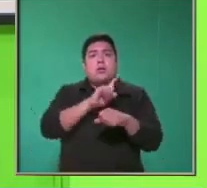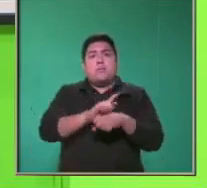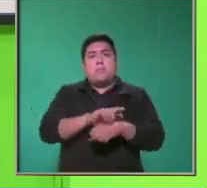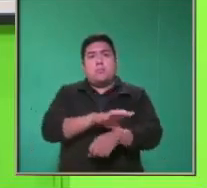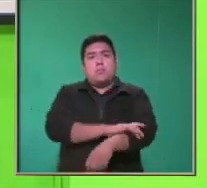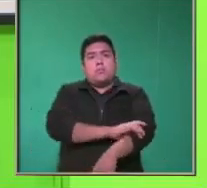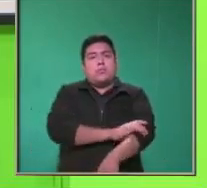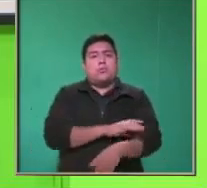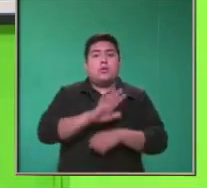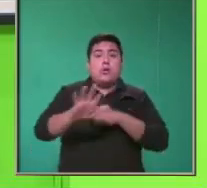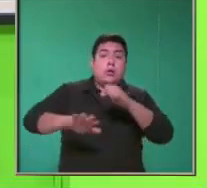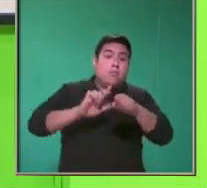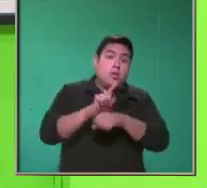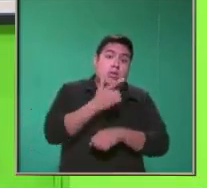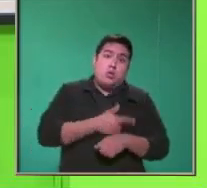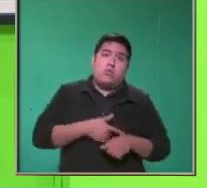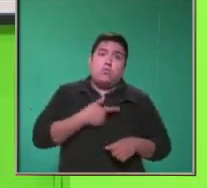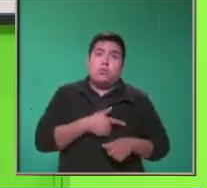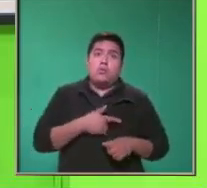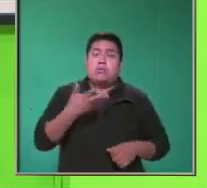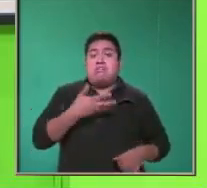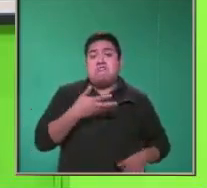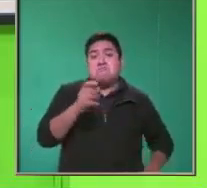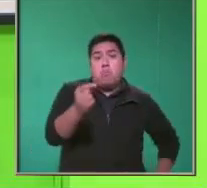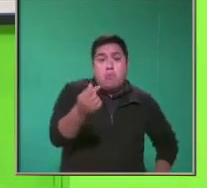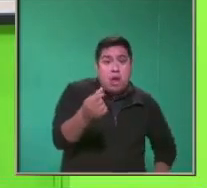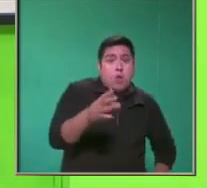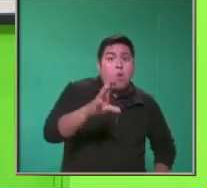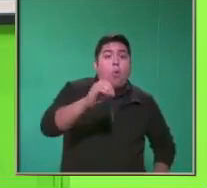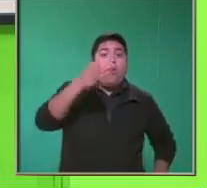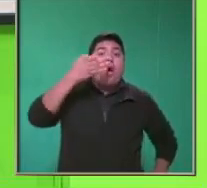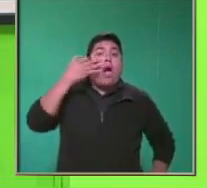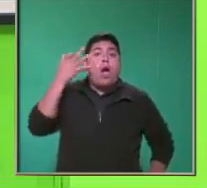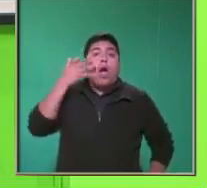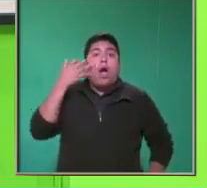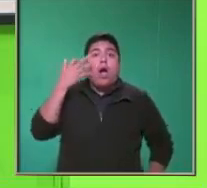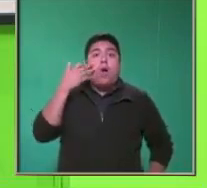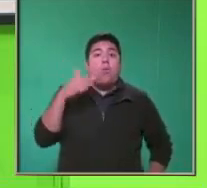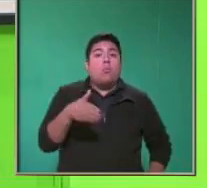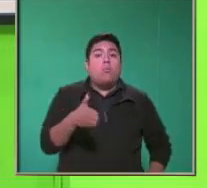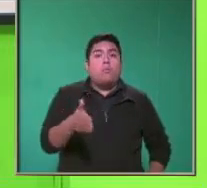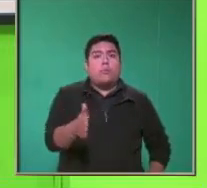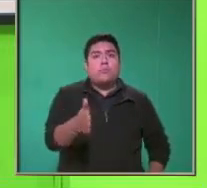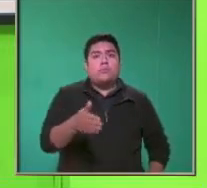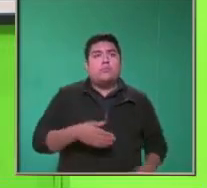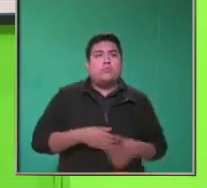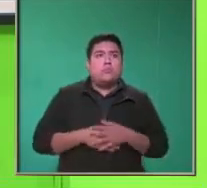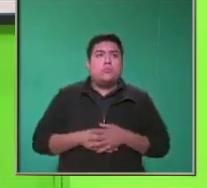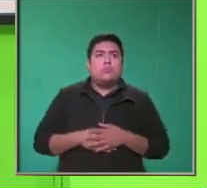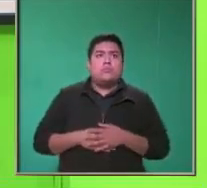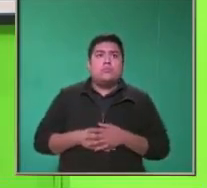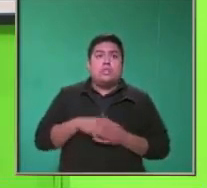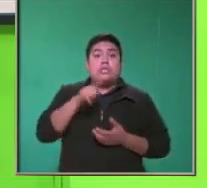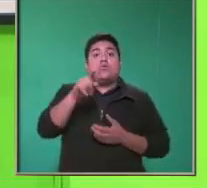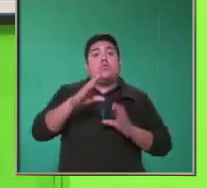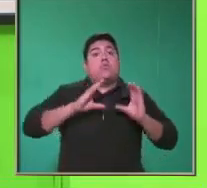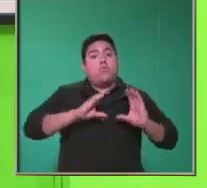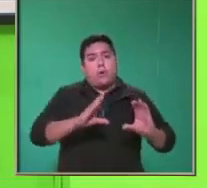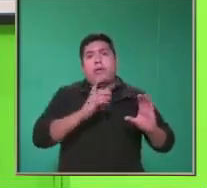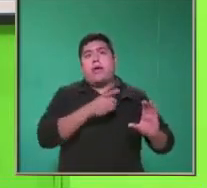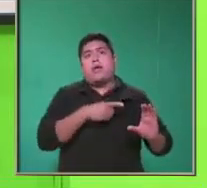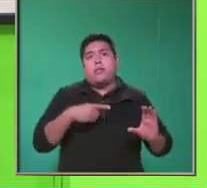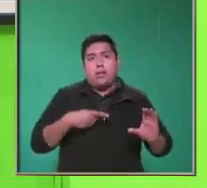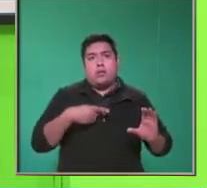te gustan las mascotas, si tienes un perrito, tienes un gato, tienes un pez en casa, pues si quieres tenerlo, debes conocer